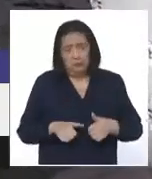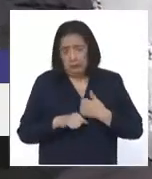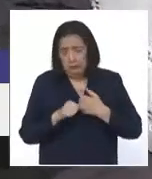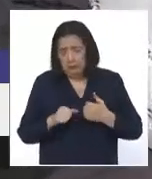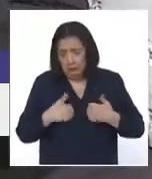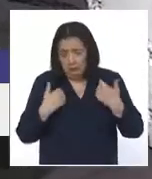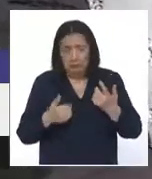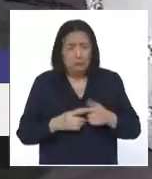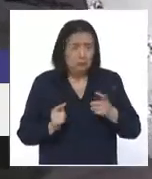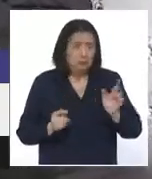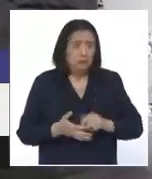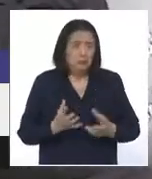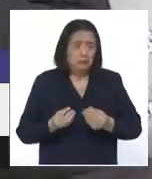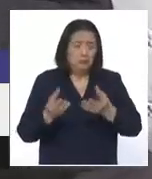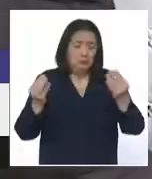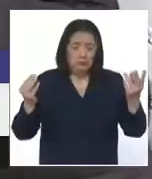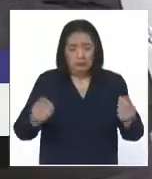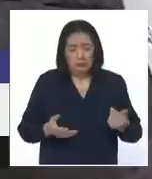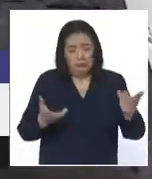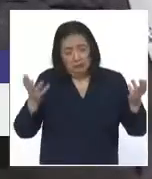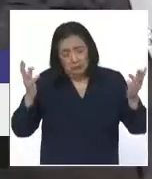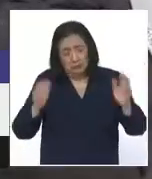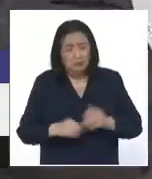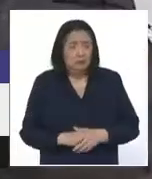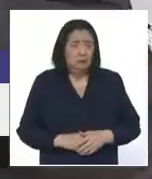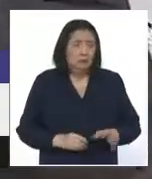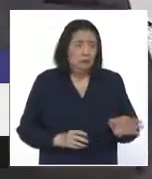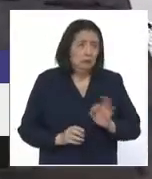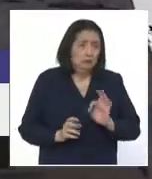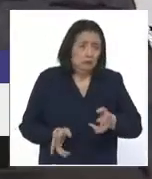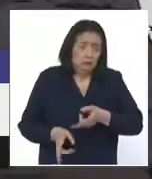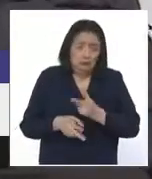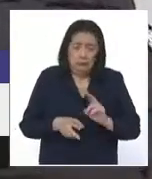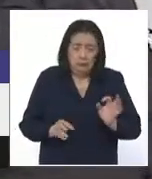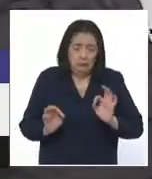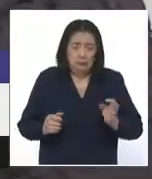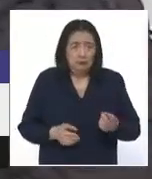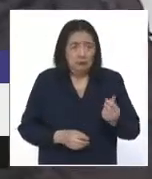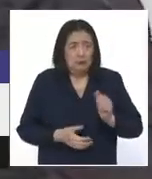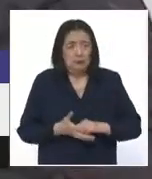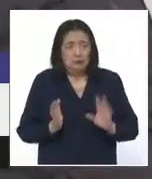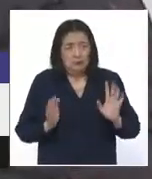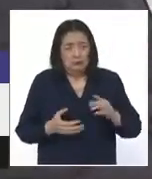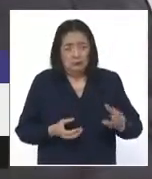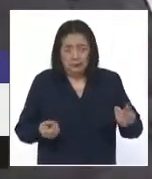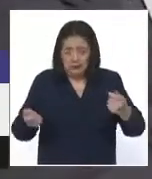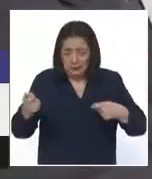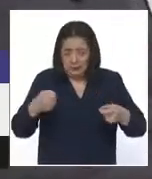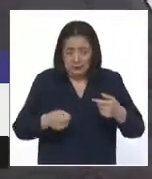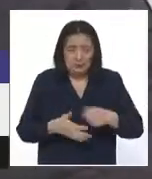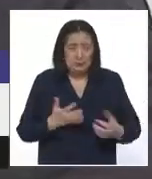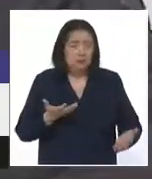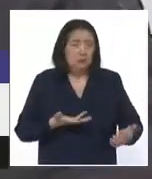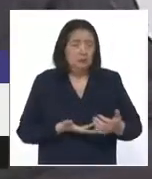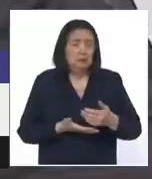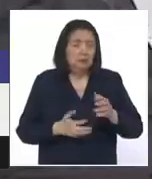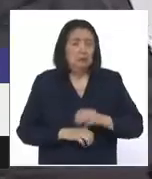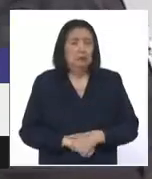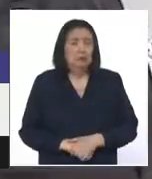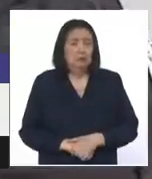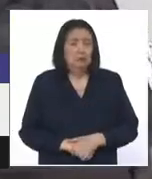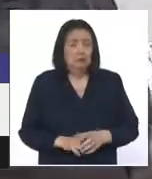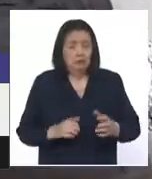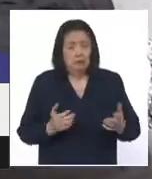¿no? Pero si tuviera cantidad de plata, bueno, pues no, ni siquiera me presto. Con lo que me aporta, ellos hago una colecta y, ¿no?